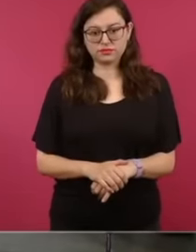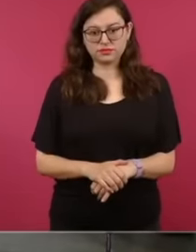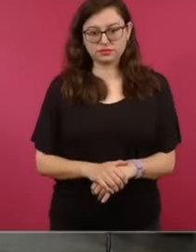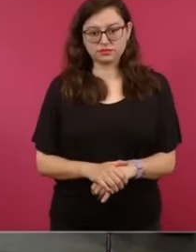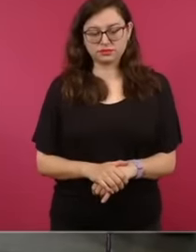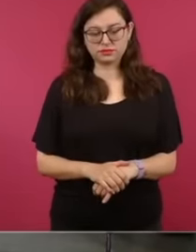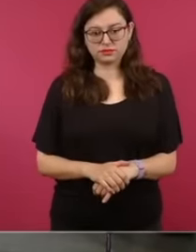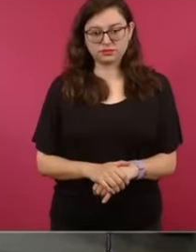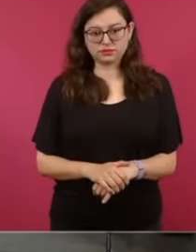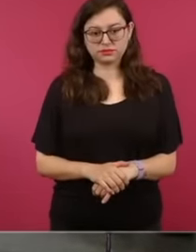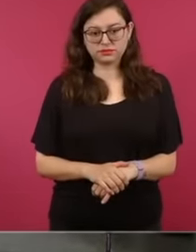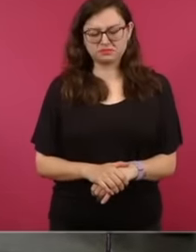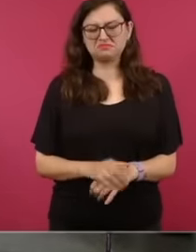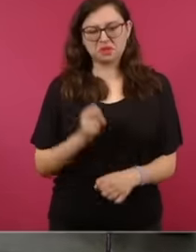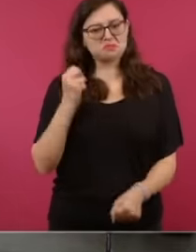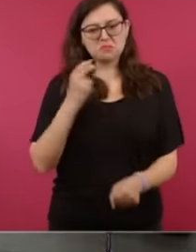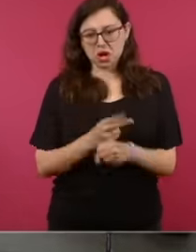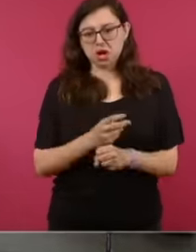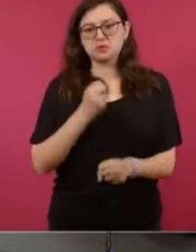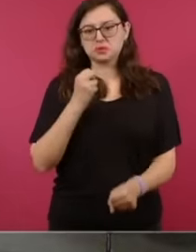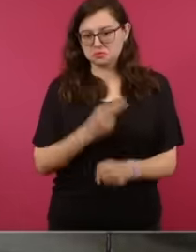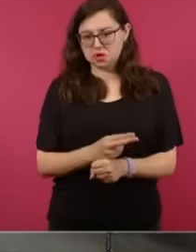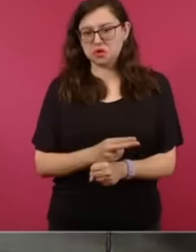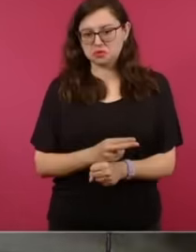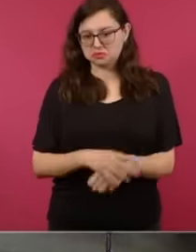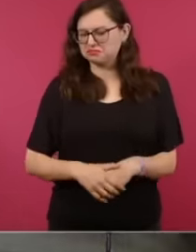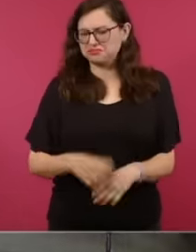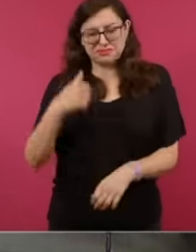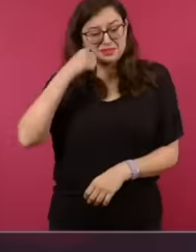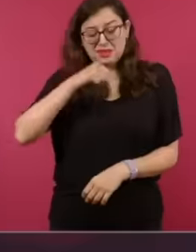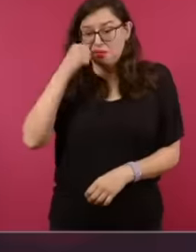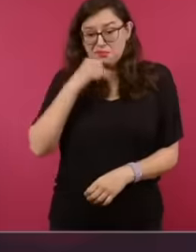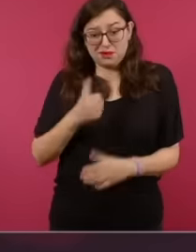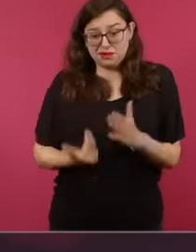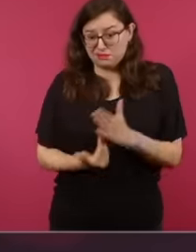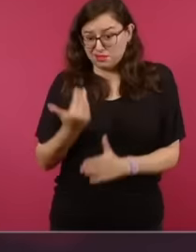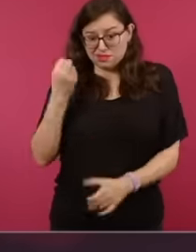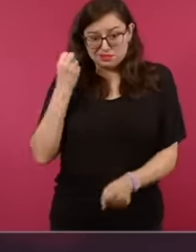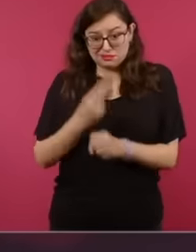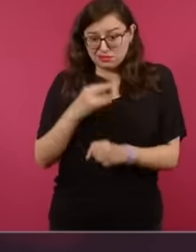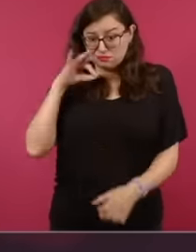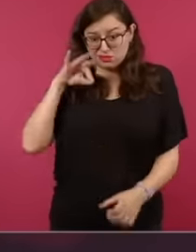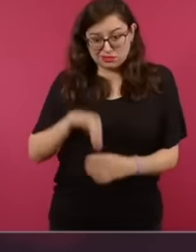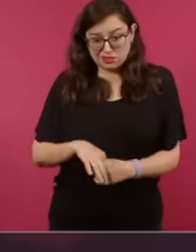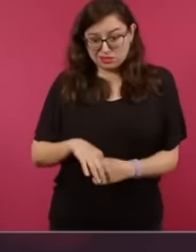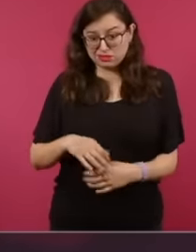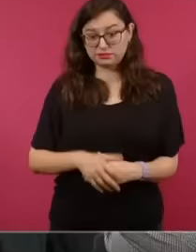No sé todavía, pero sí, temprano. Para siempre lo he hecho, temprano.